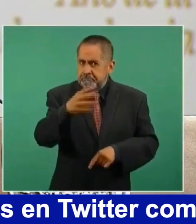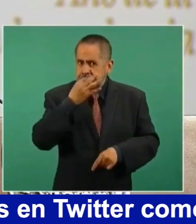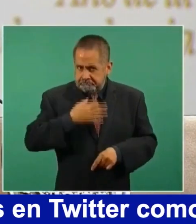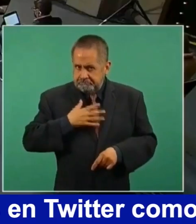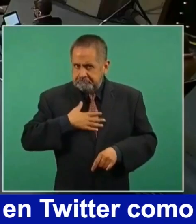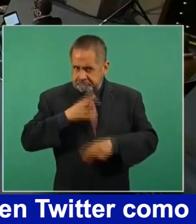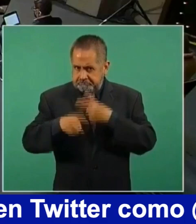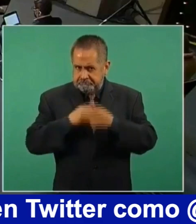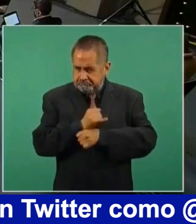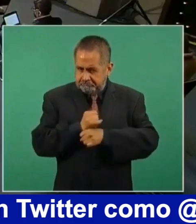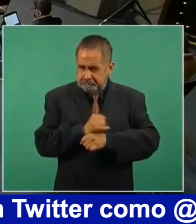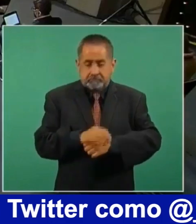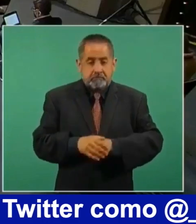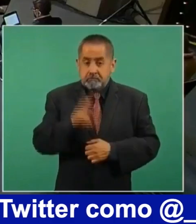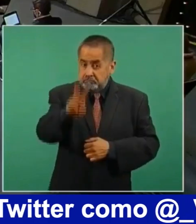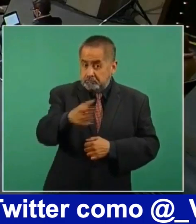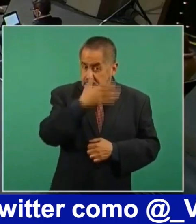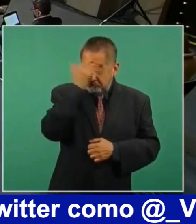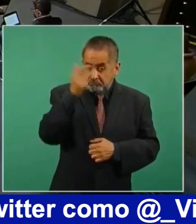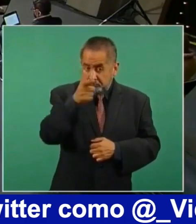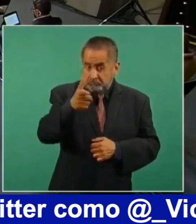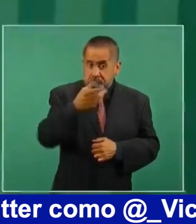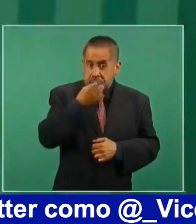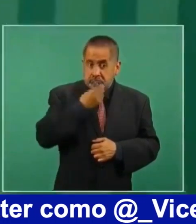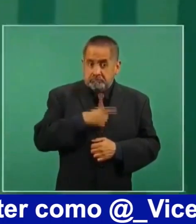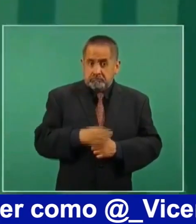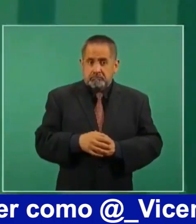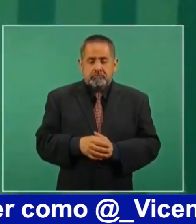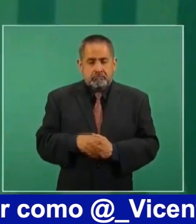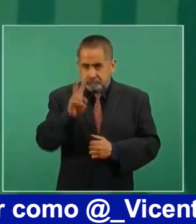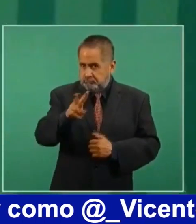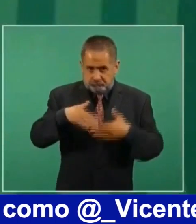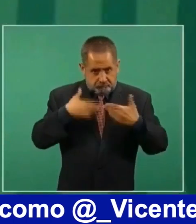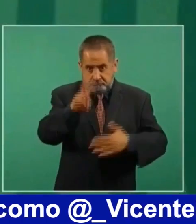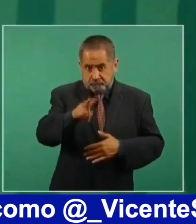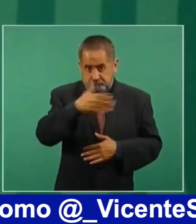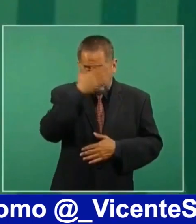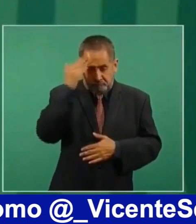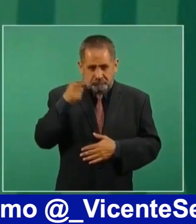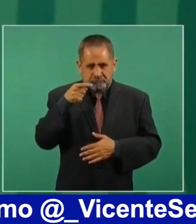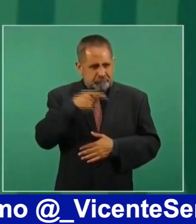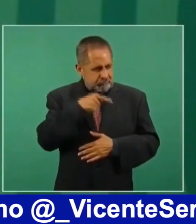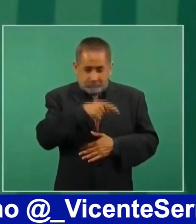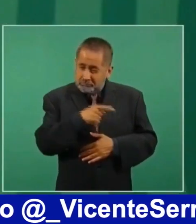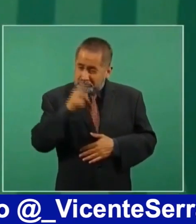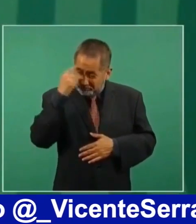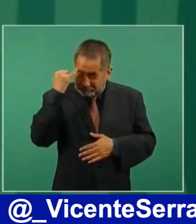Y fíjese que no sabía, lo digo sinceramente, que ese era